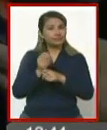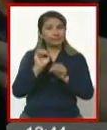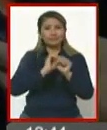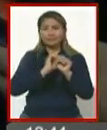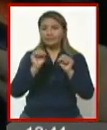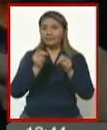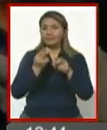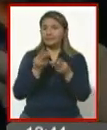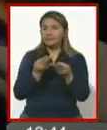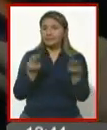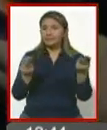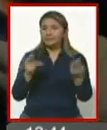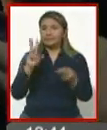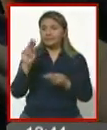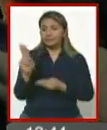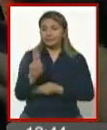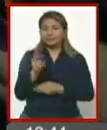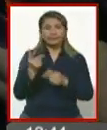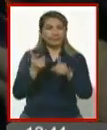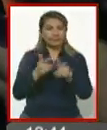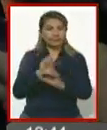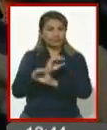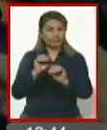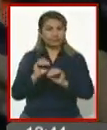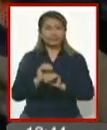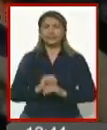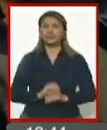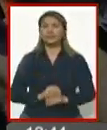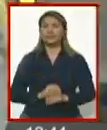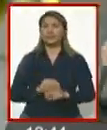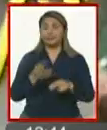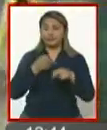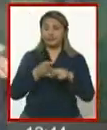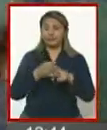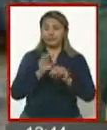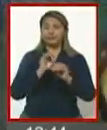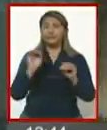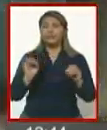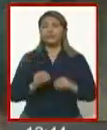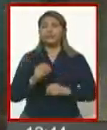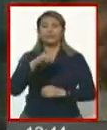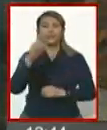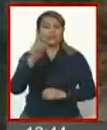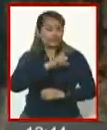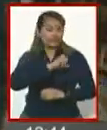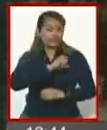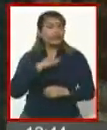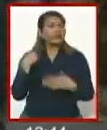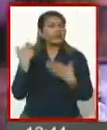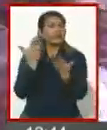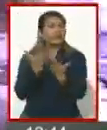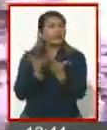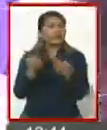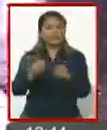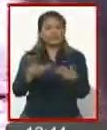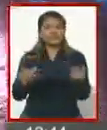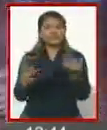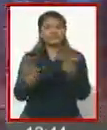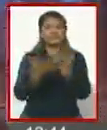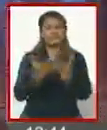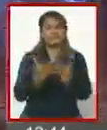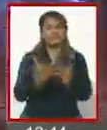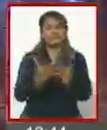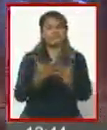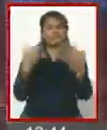arma, no ha habido uso de armas de fuego ni armas blancas. Cerca de 100 efectivos policiales llegaron hasta el penal de